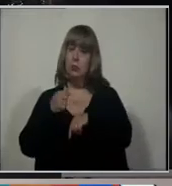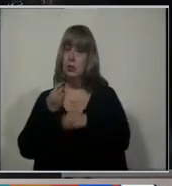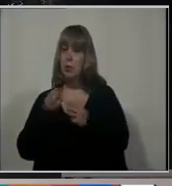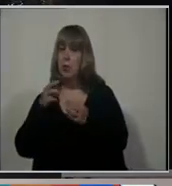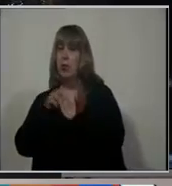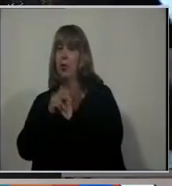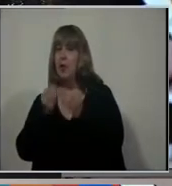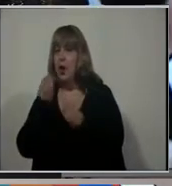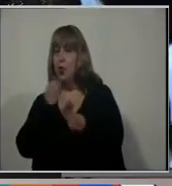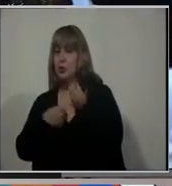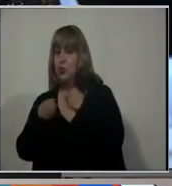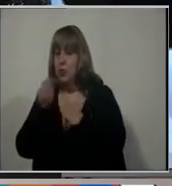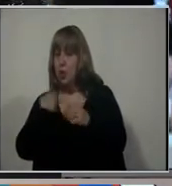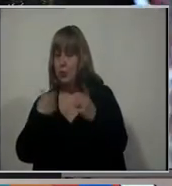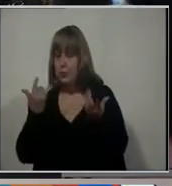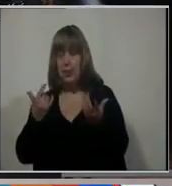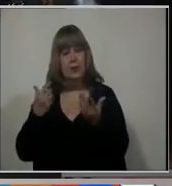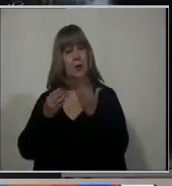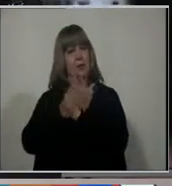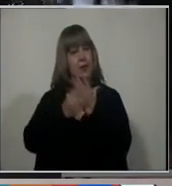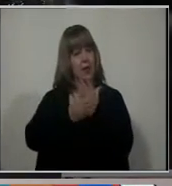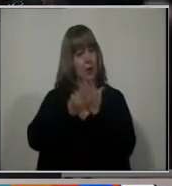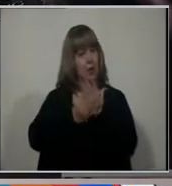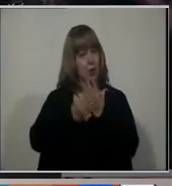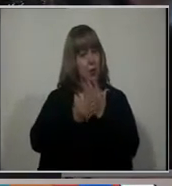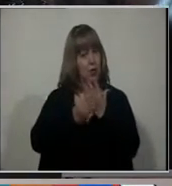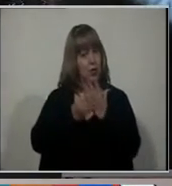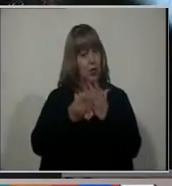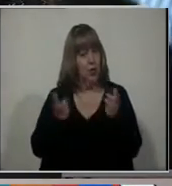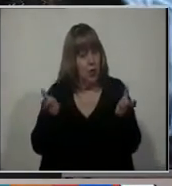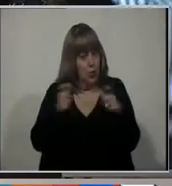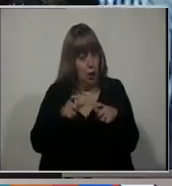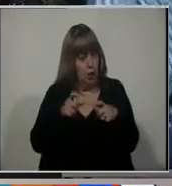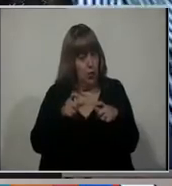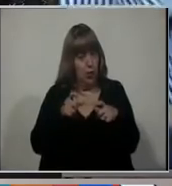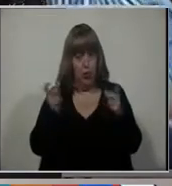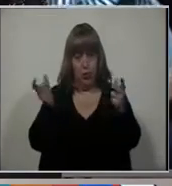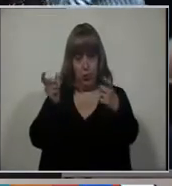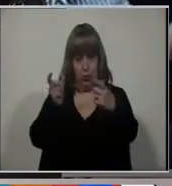semana, el ministro Aranguren tuvo reuniones casi